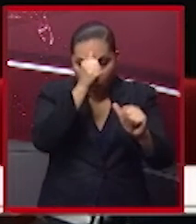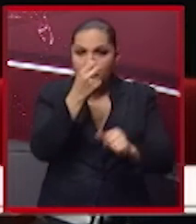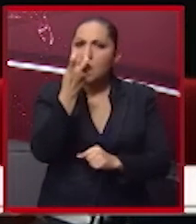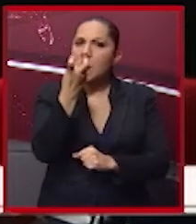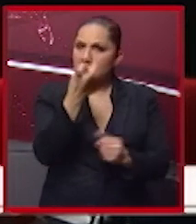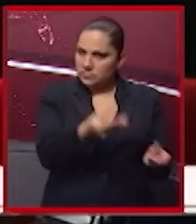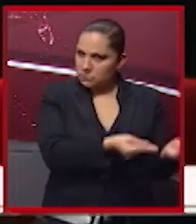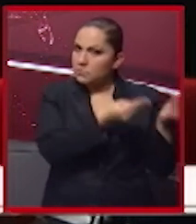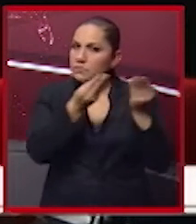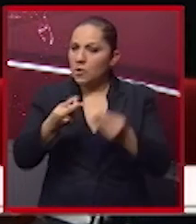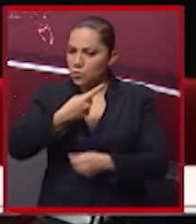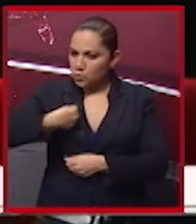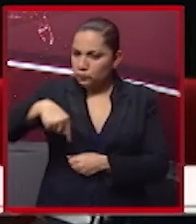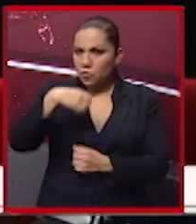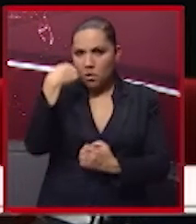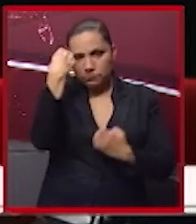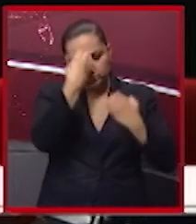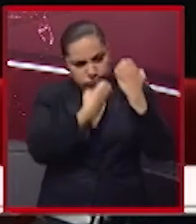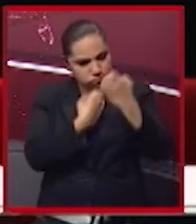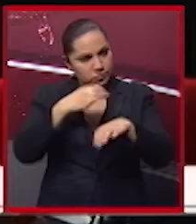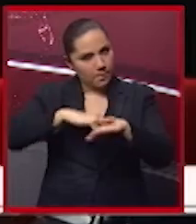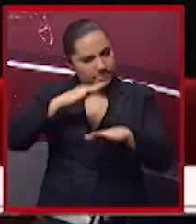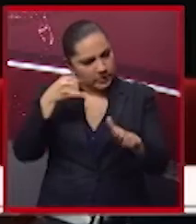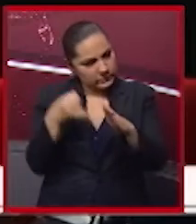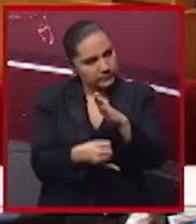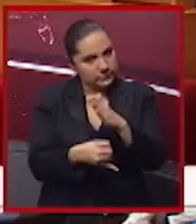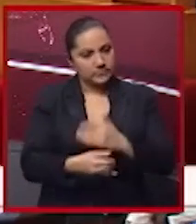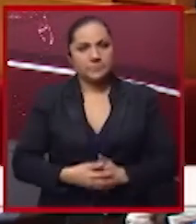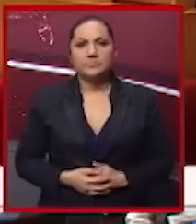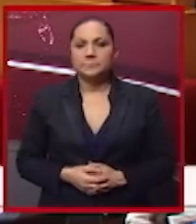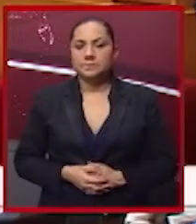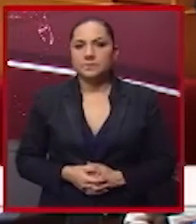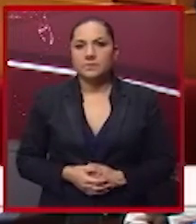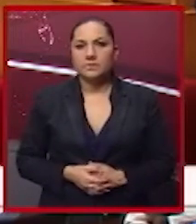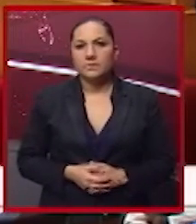momento, el análisis detallado.